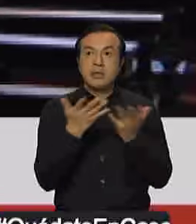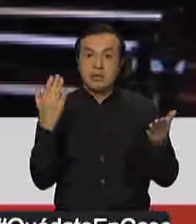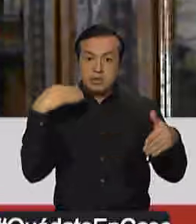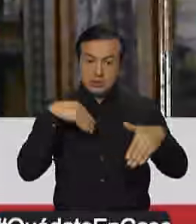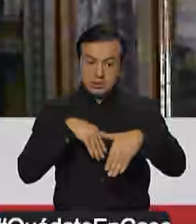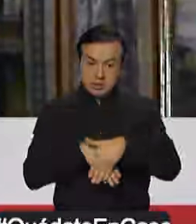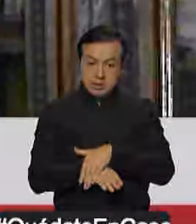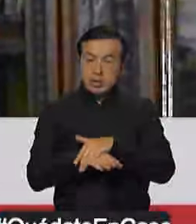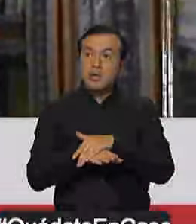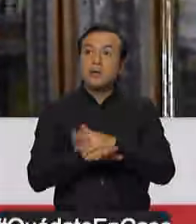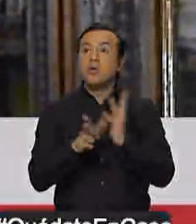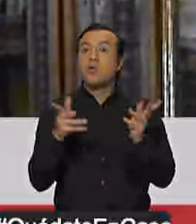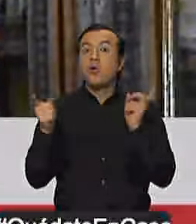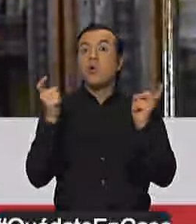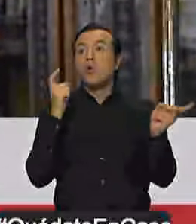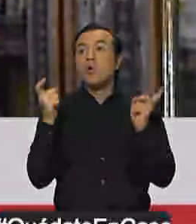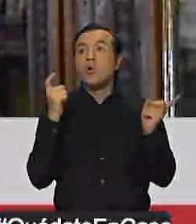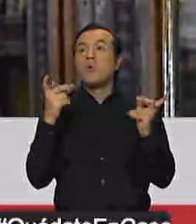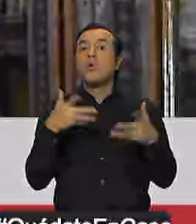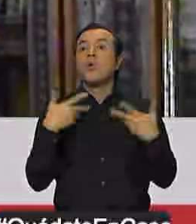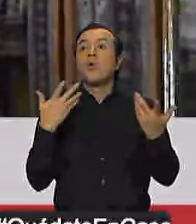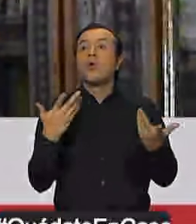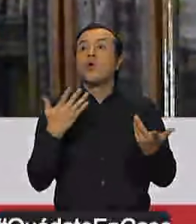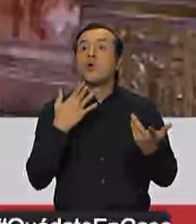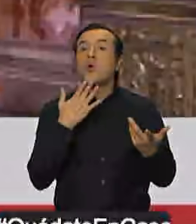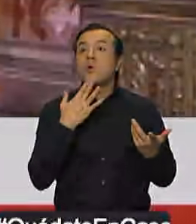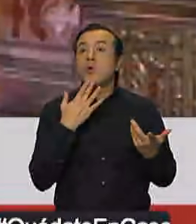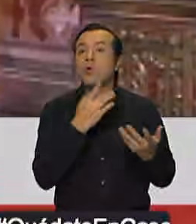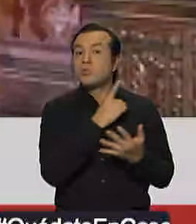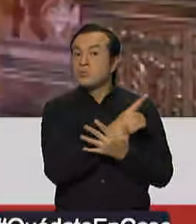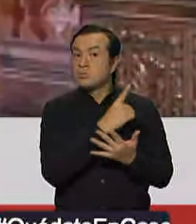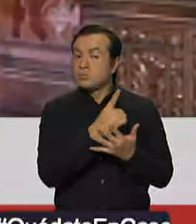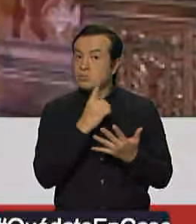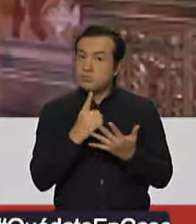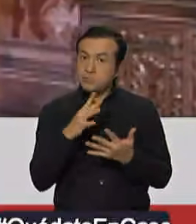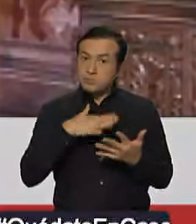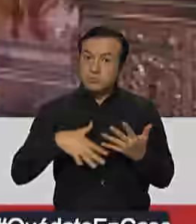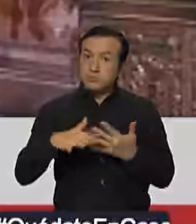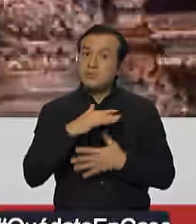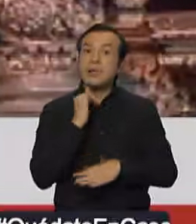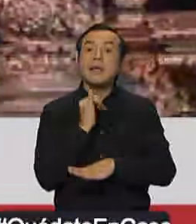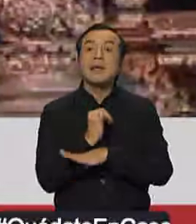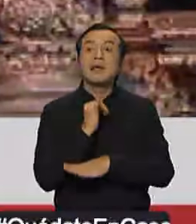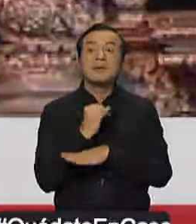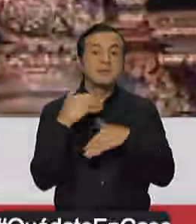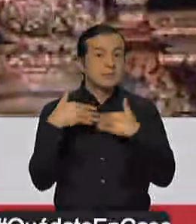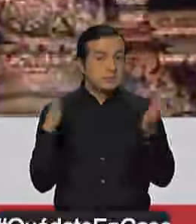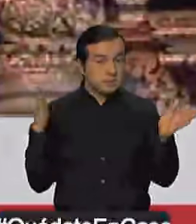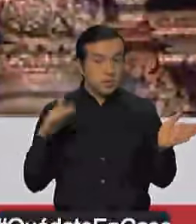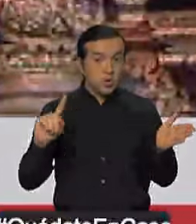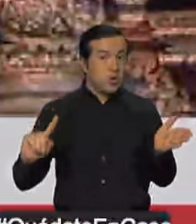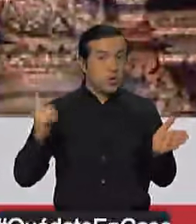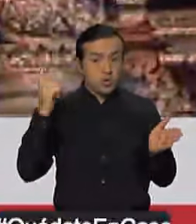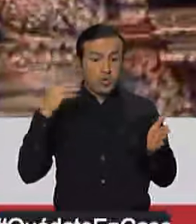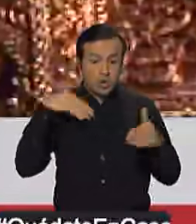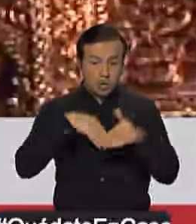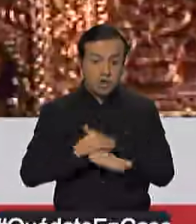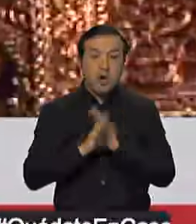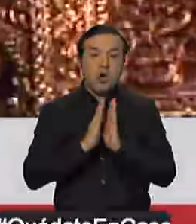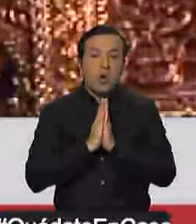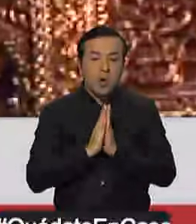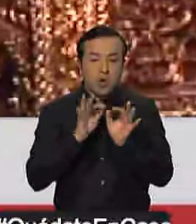de los fieles sea controlado de acuerdo con el semáforo de cada cantón, las iglesias estarán abiertas únicamente para orar